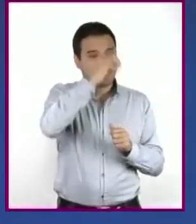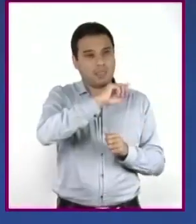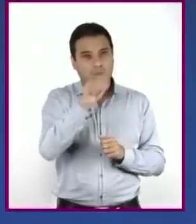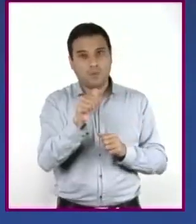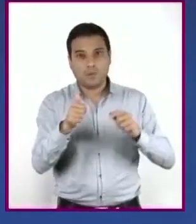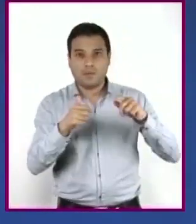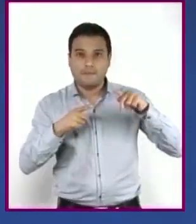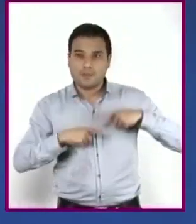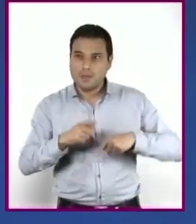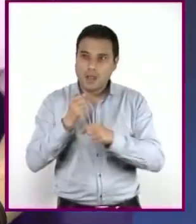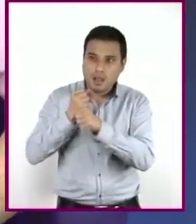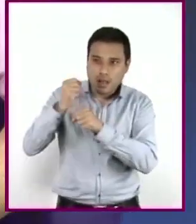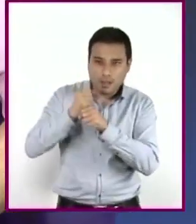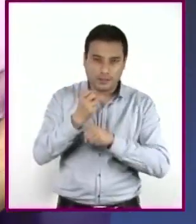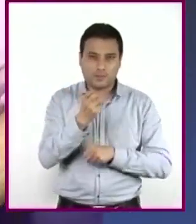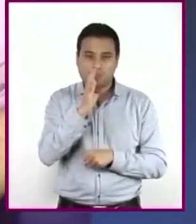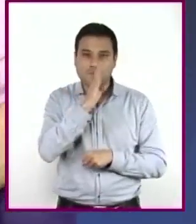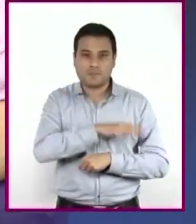persona.